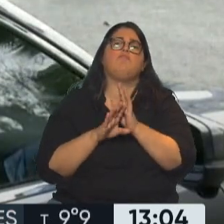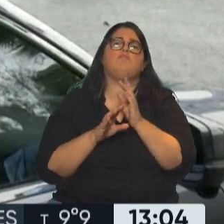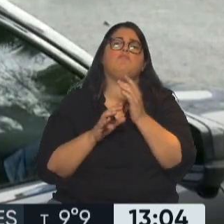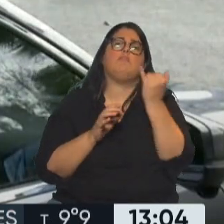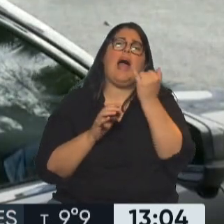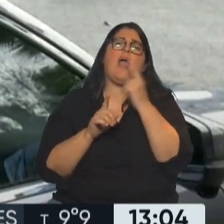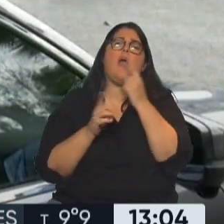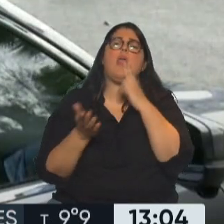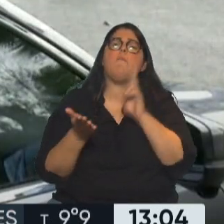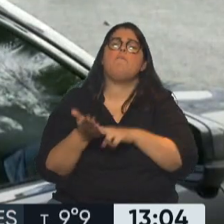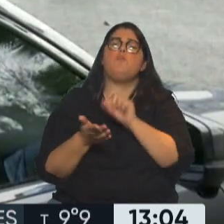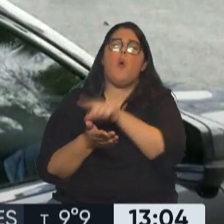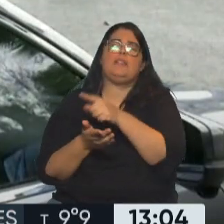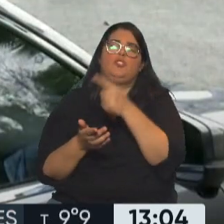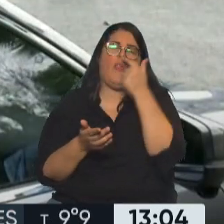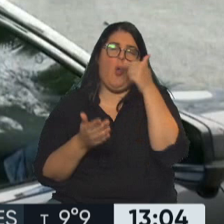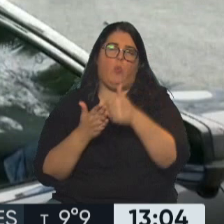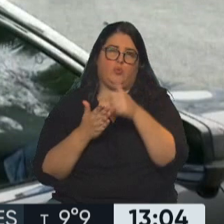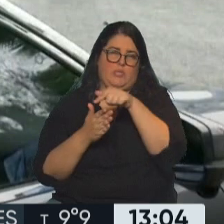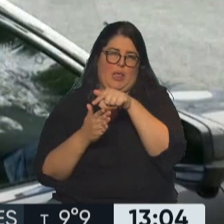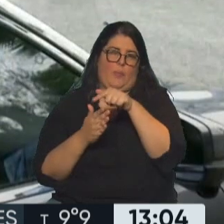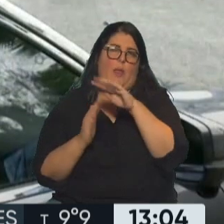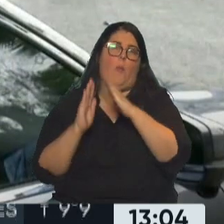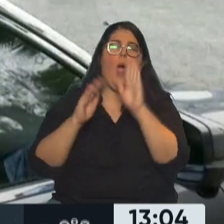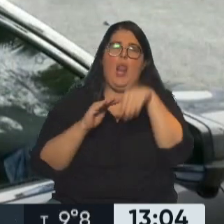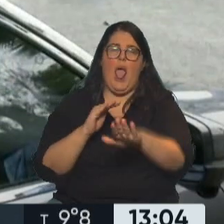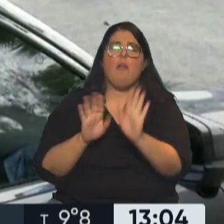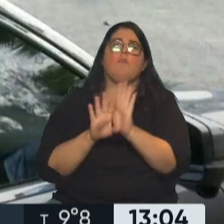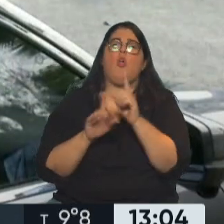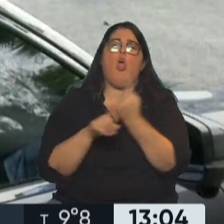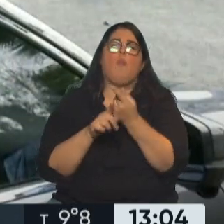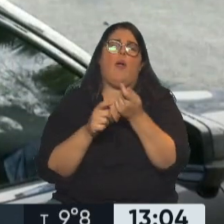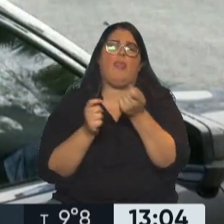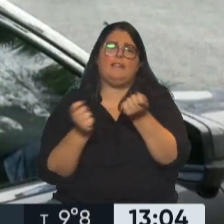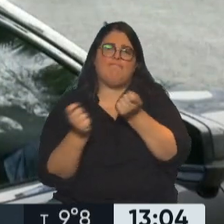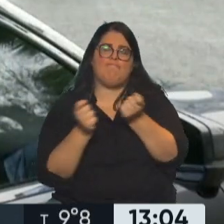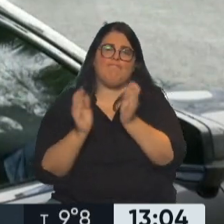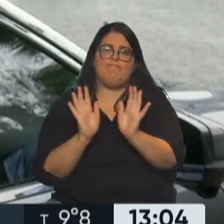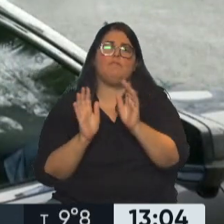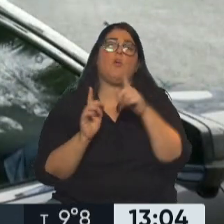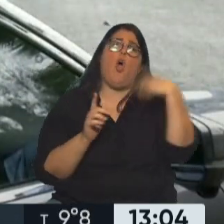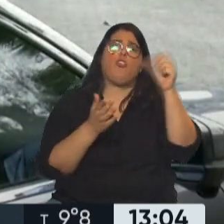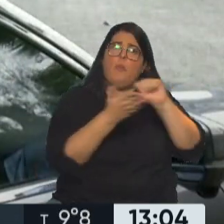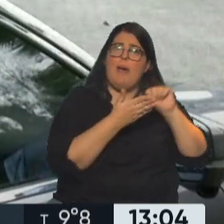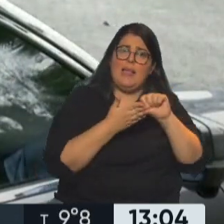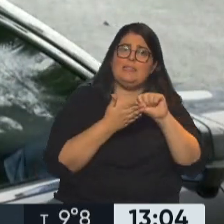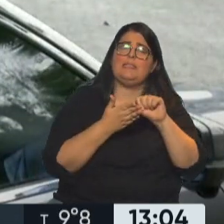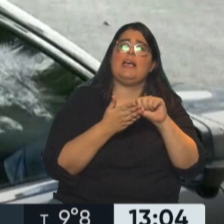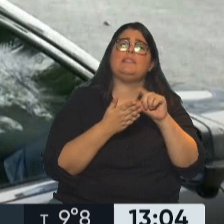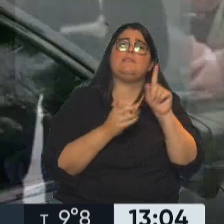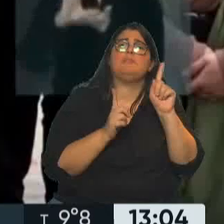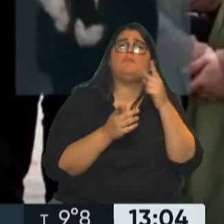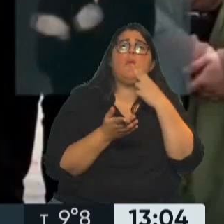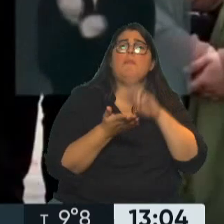variable del impuesto específico de los combustibles. Por lo tanto, hemos podido amortiguar más que países que simplemente han eliminado sus